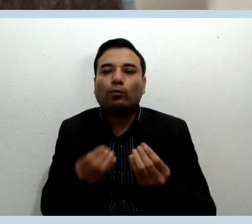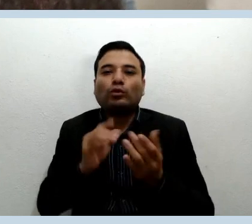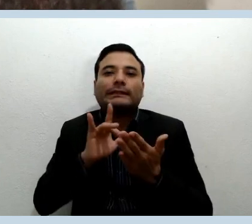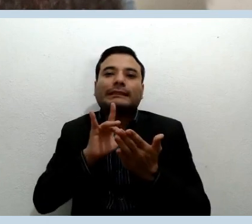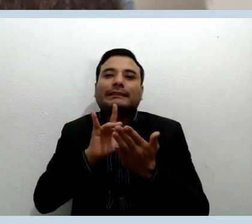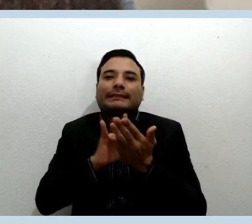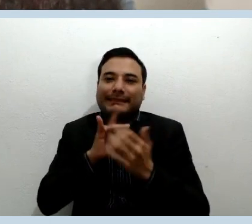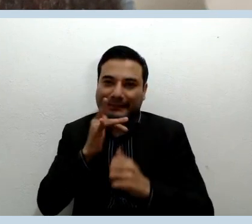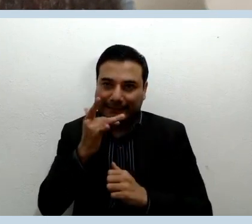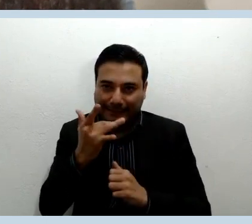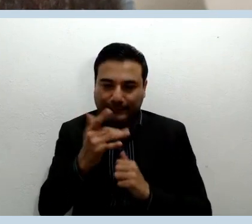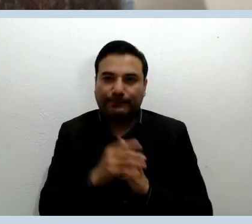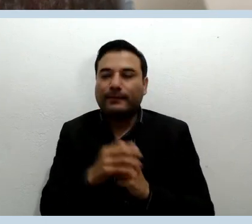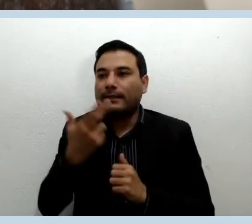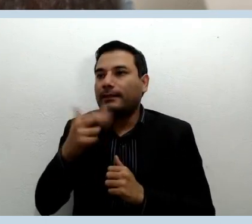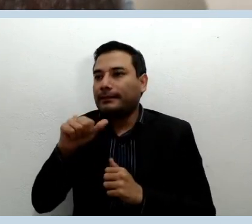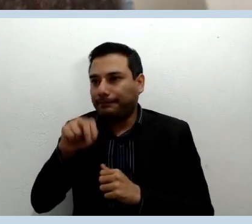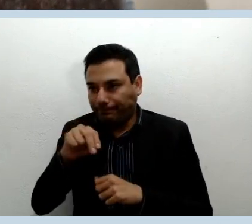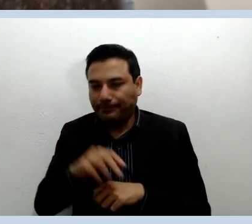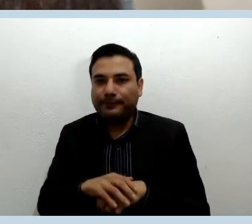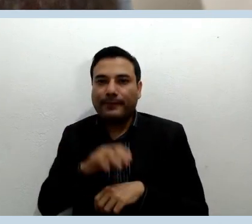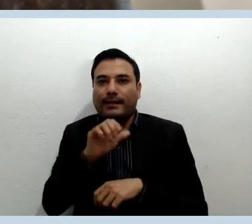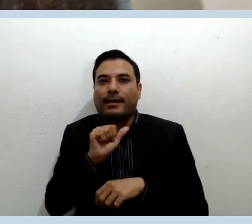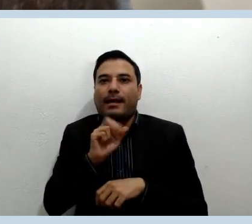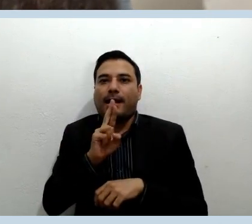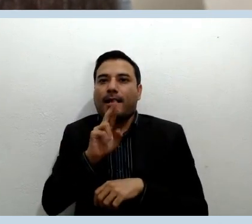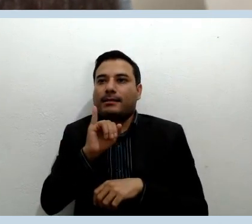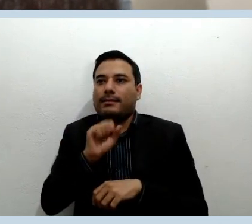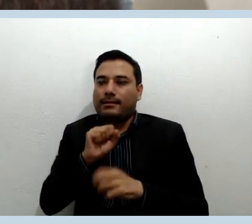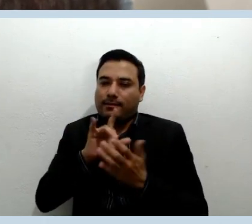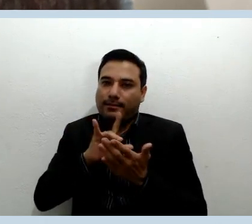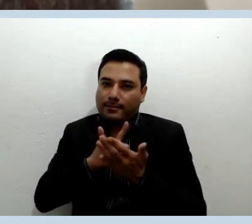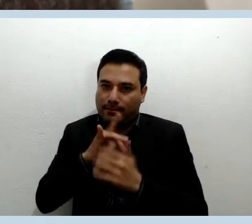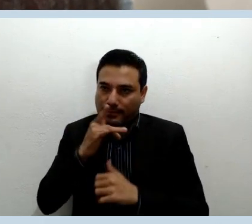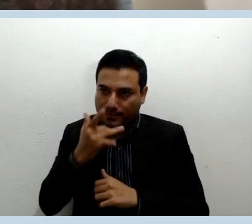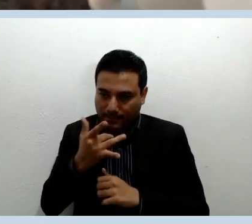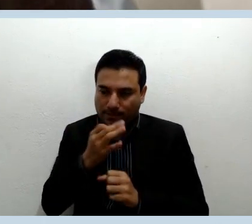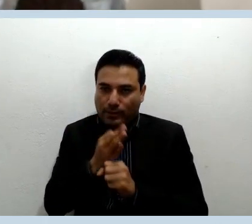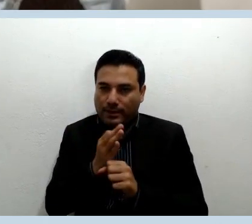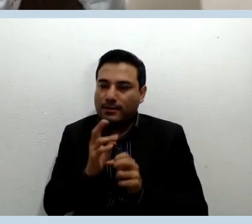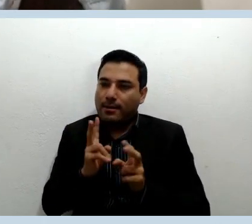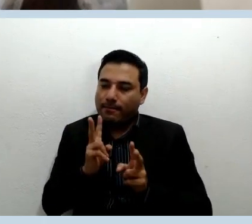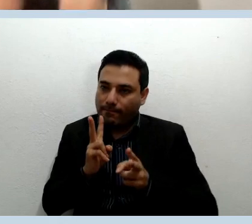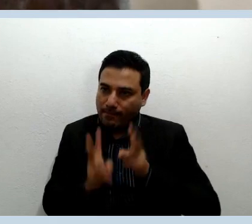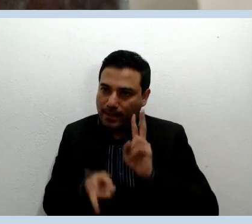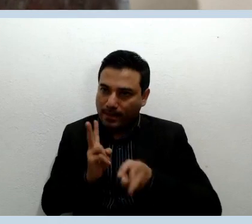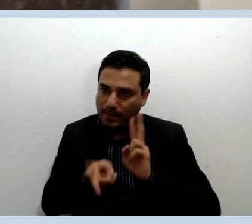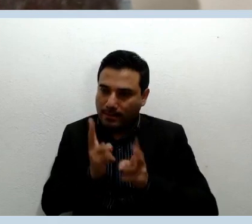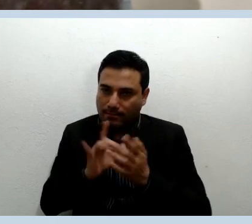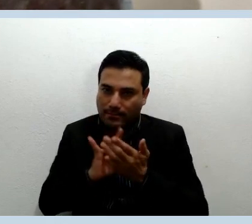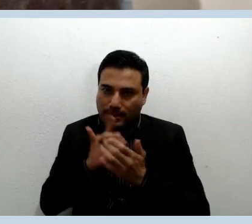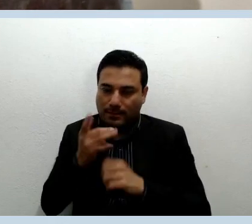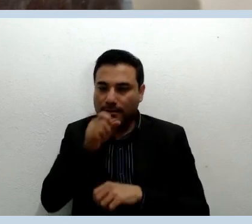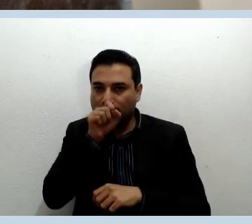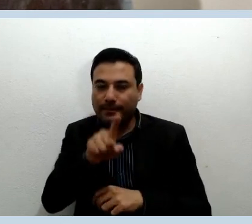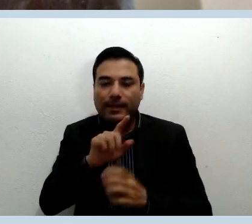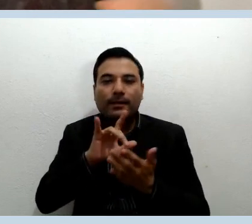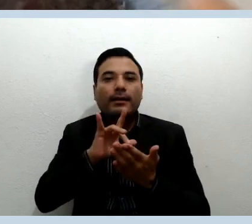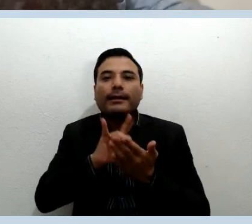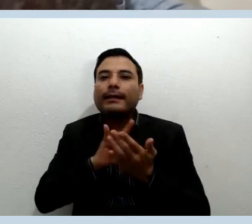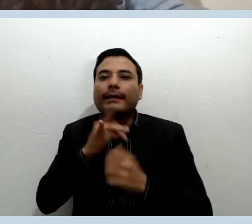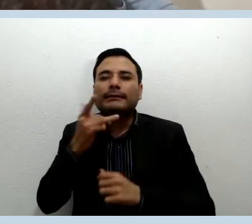gracias han Aris por platicar el día de hoy acá igual agradecer